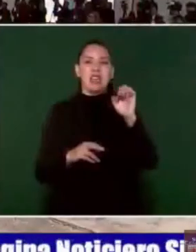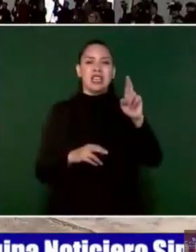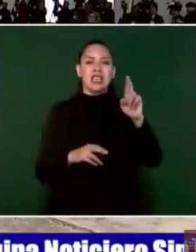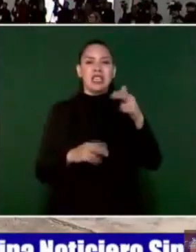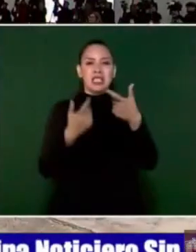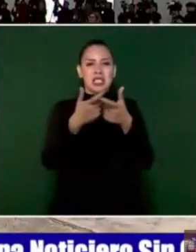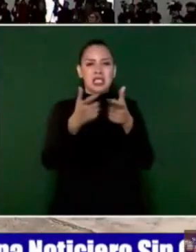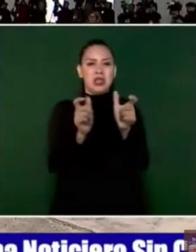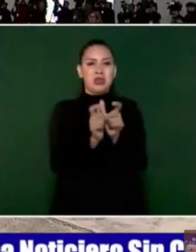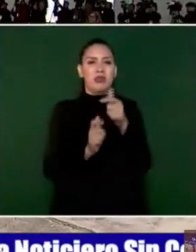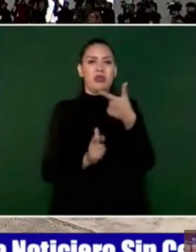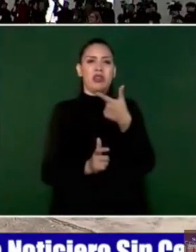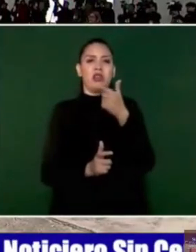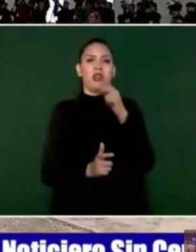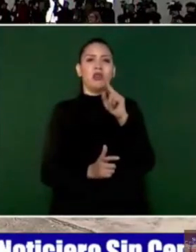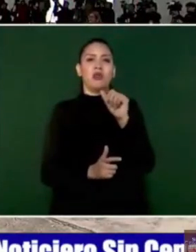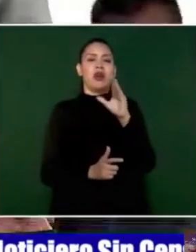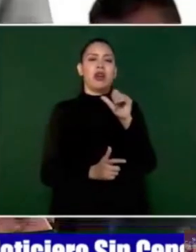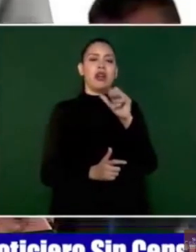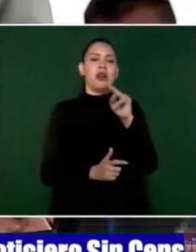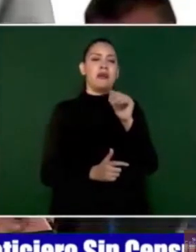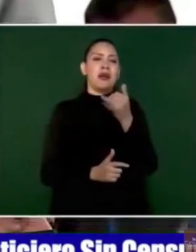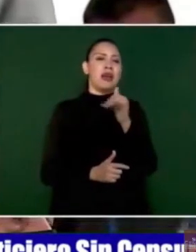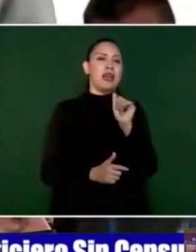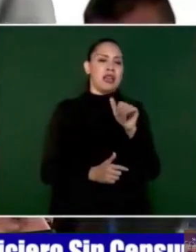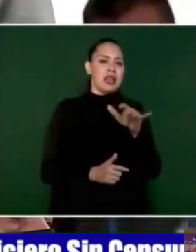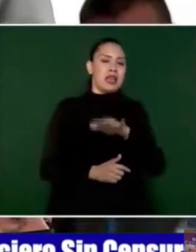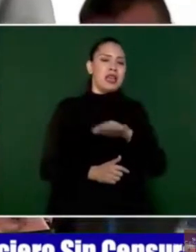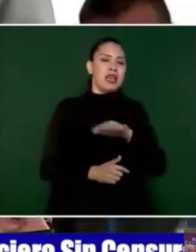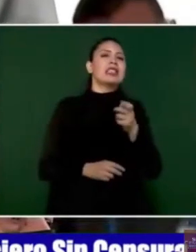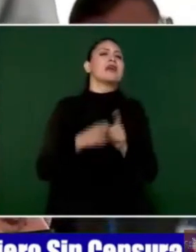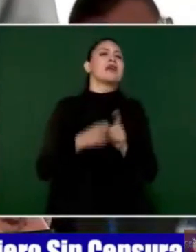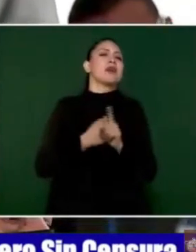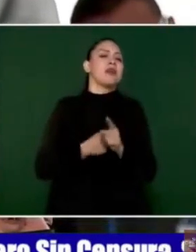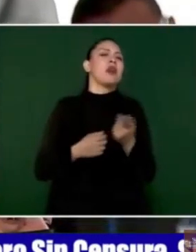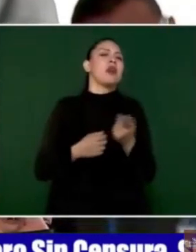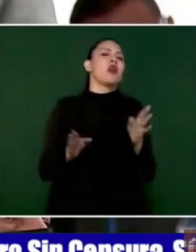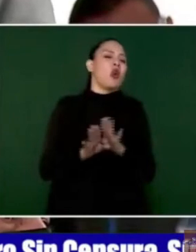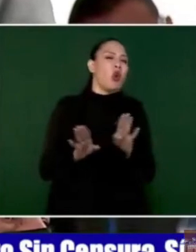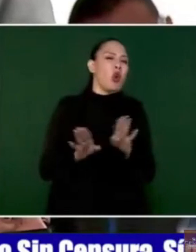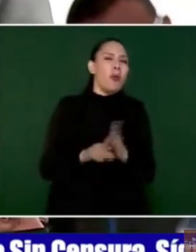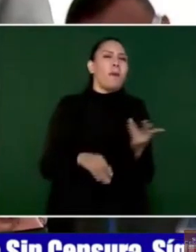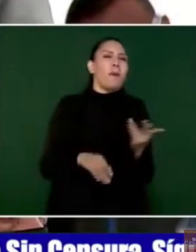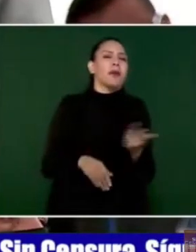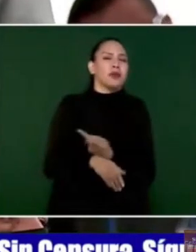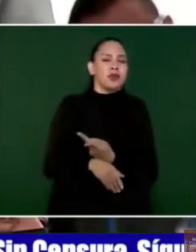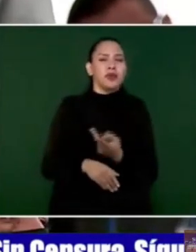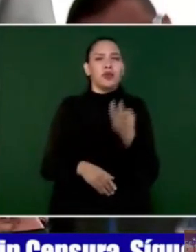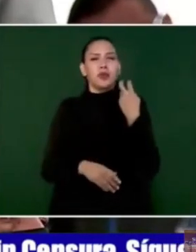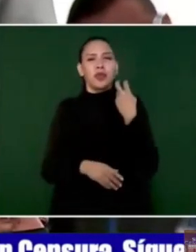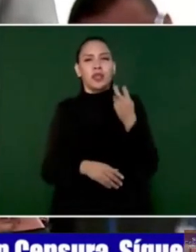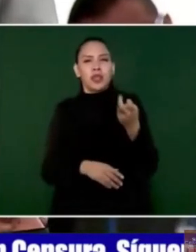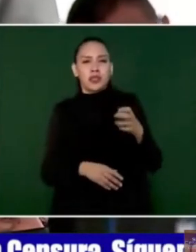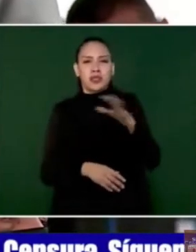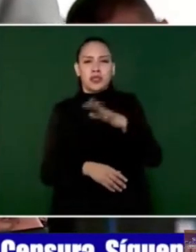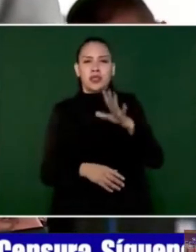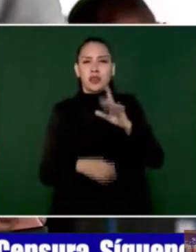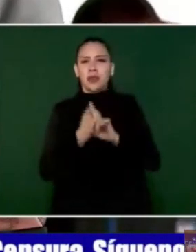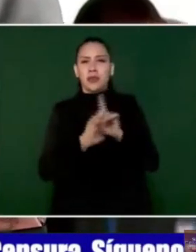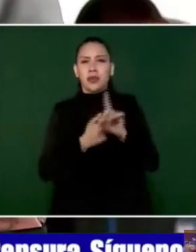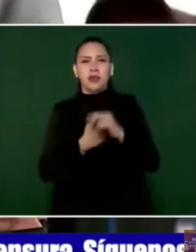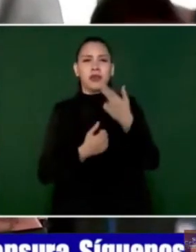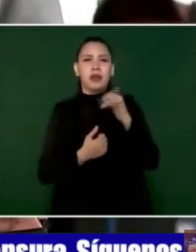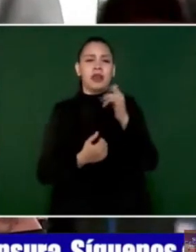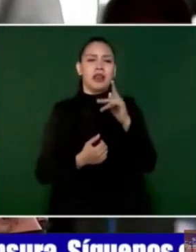México. Y lo que sería el debate de ideas, lo que sería la polémica, sí, se da en